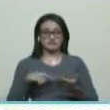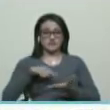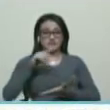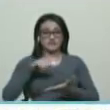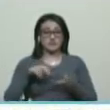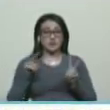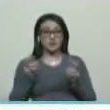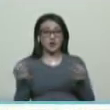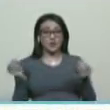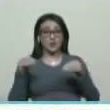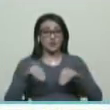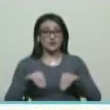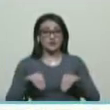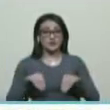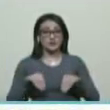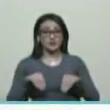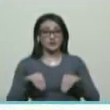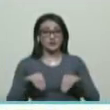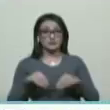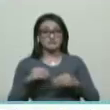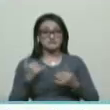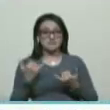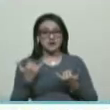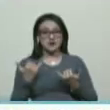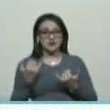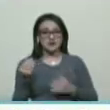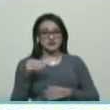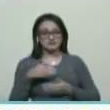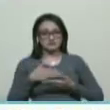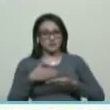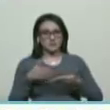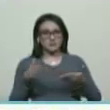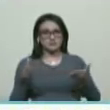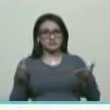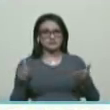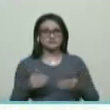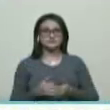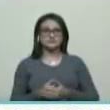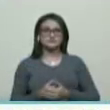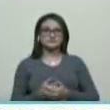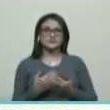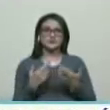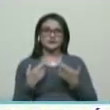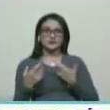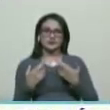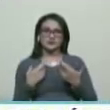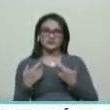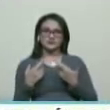nuevos acuerdos y a la ampliación del horizonte de la relación